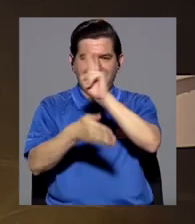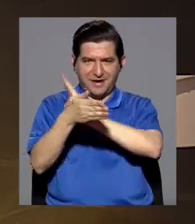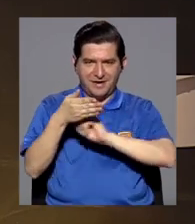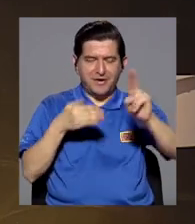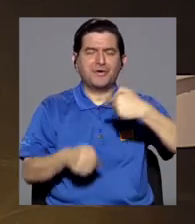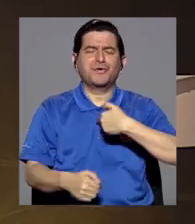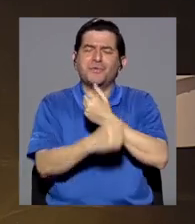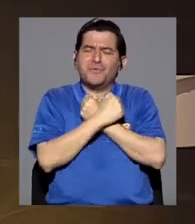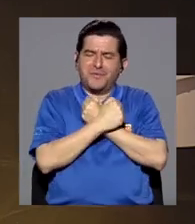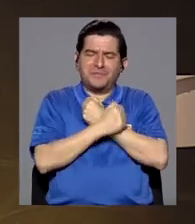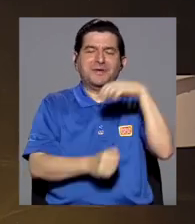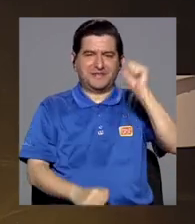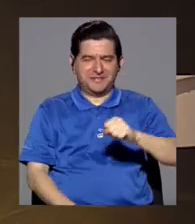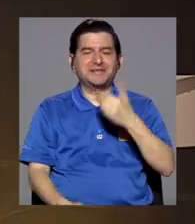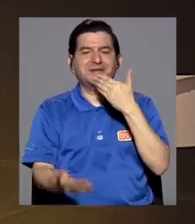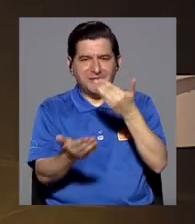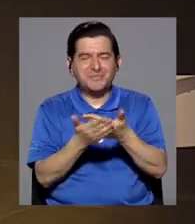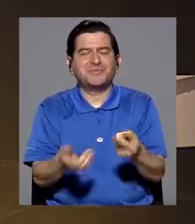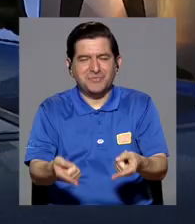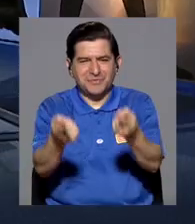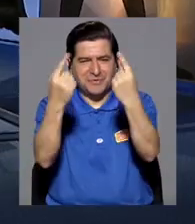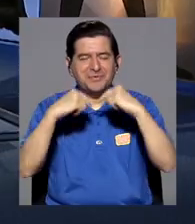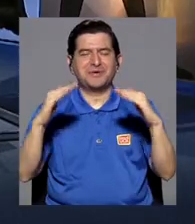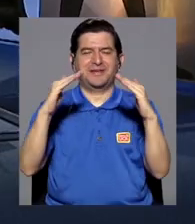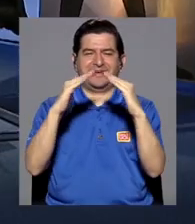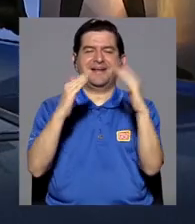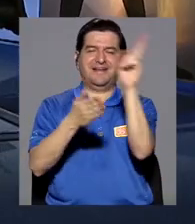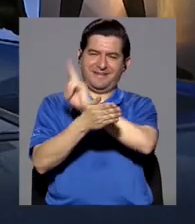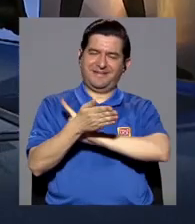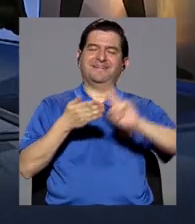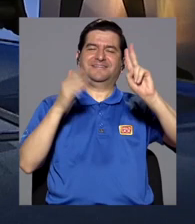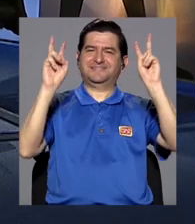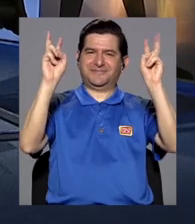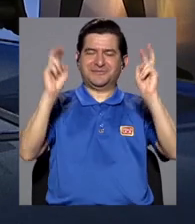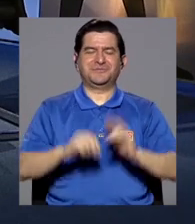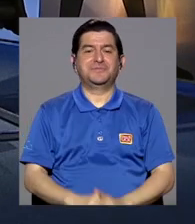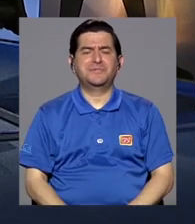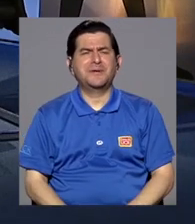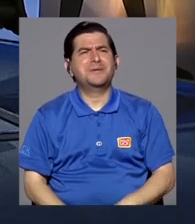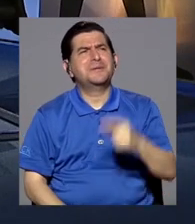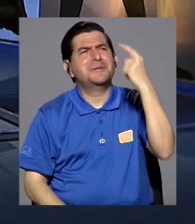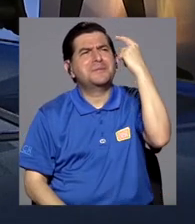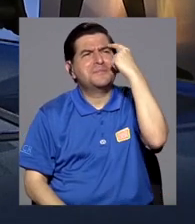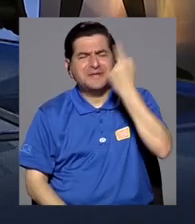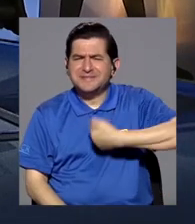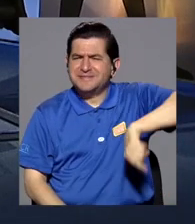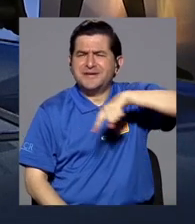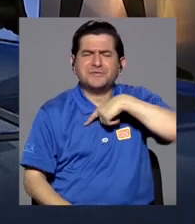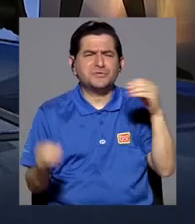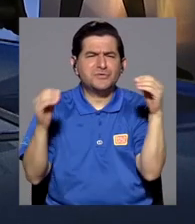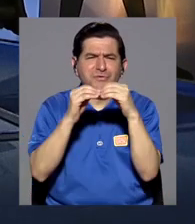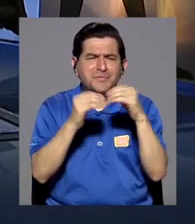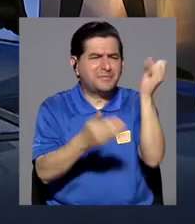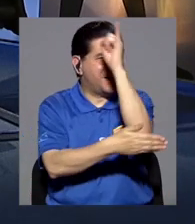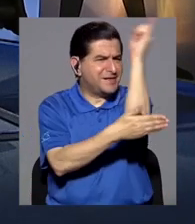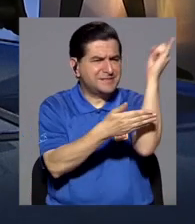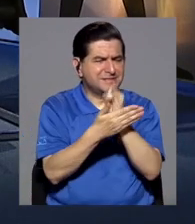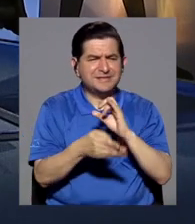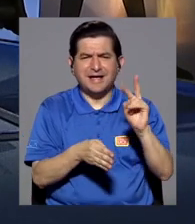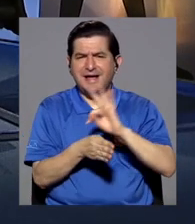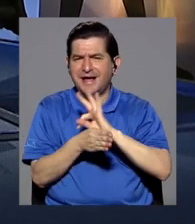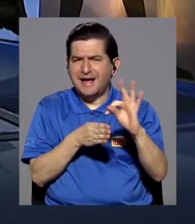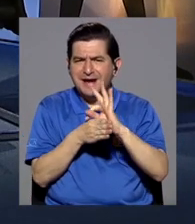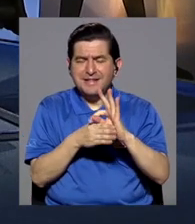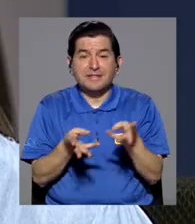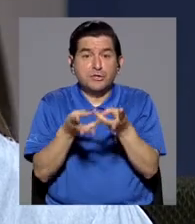tanto siempre es bueno volver a la casa universitaria claro por qué queríamos pensar cada vez más en la arteterapia como